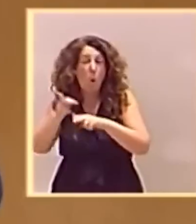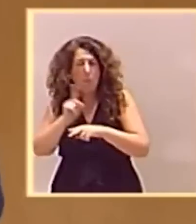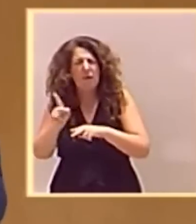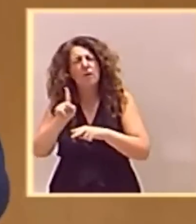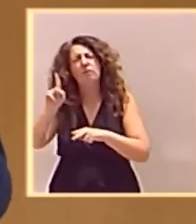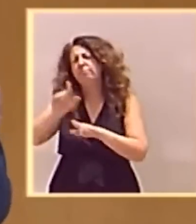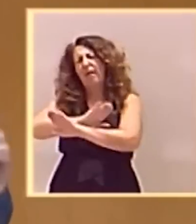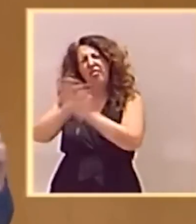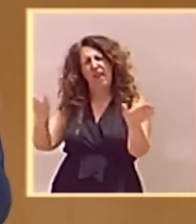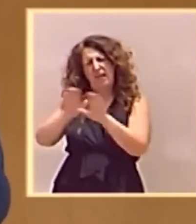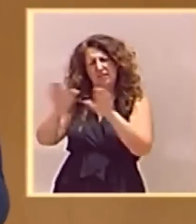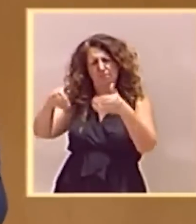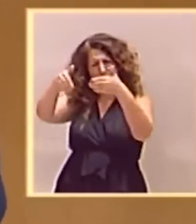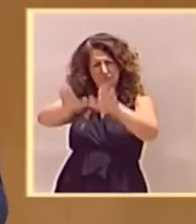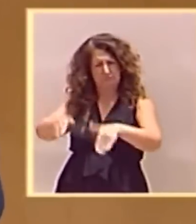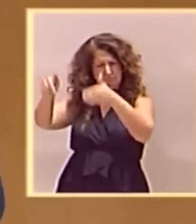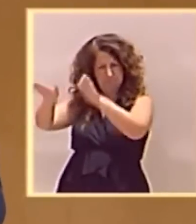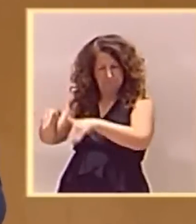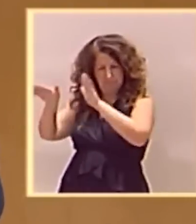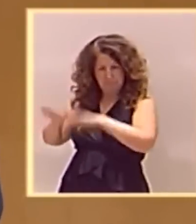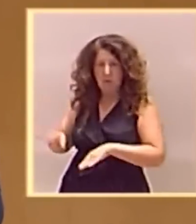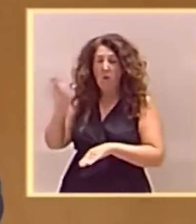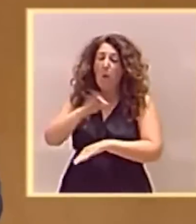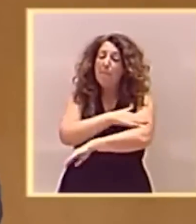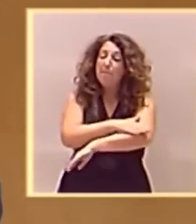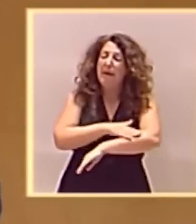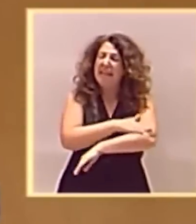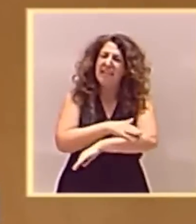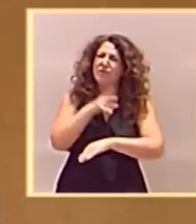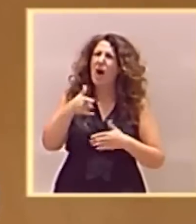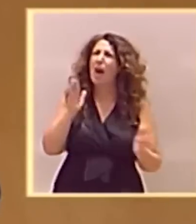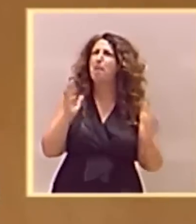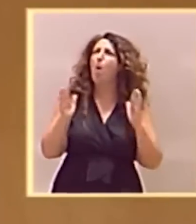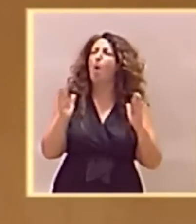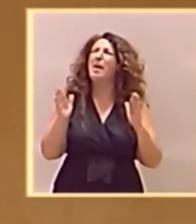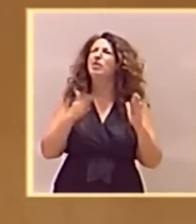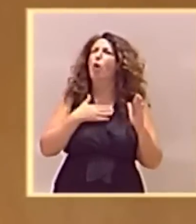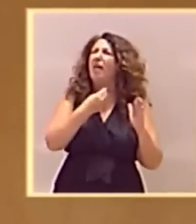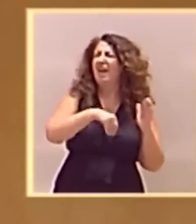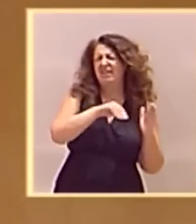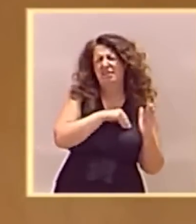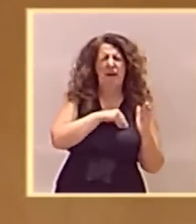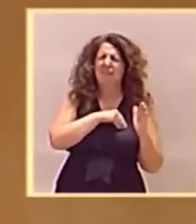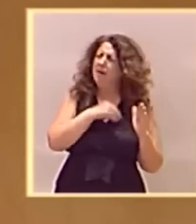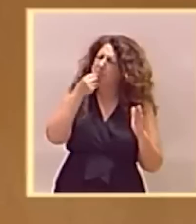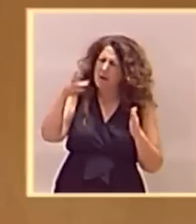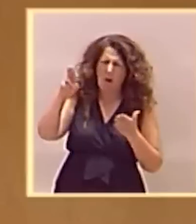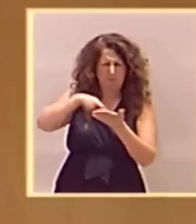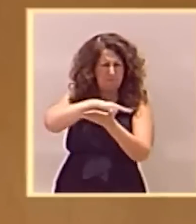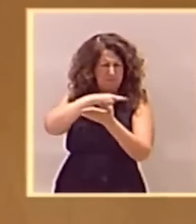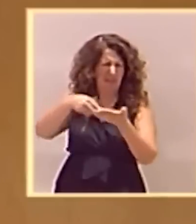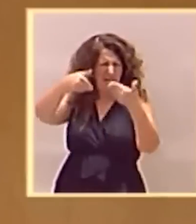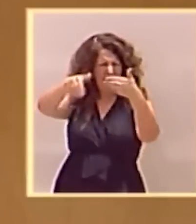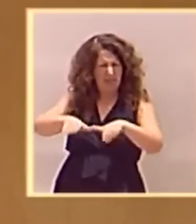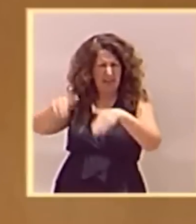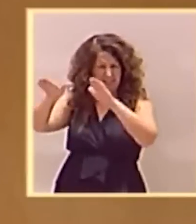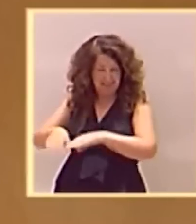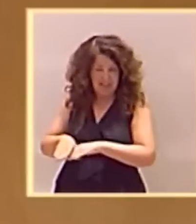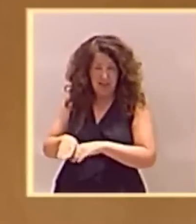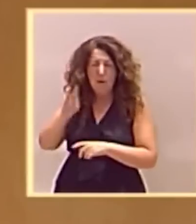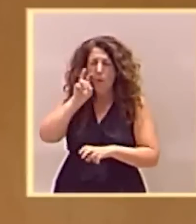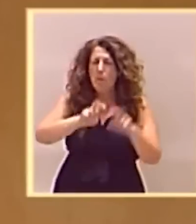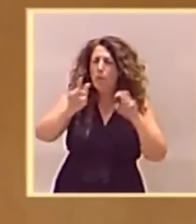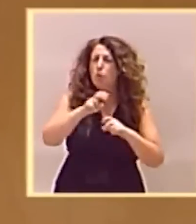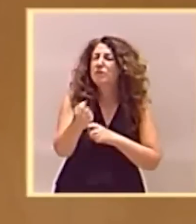Cese también a los ministros que no están a la altura del momento crítico de España. Busque apoyo para acabar esta legislatura en